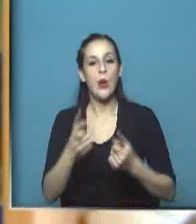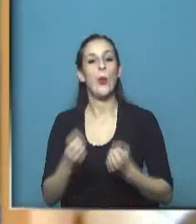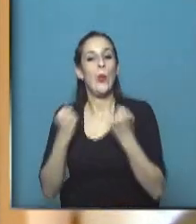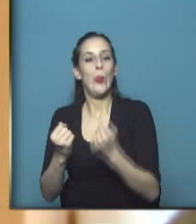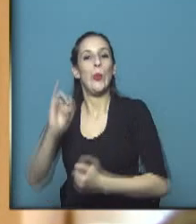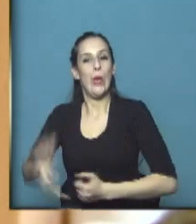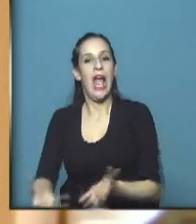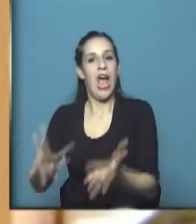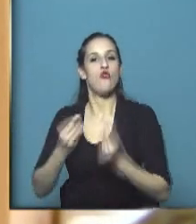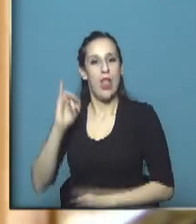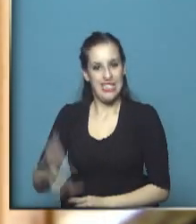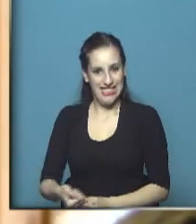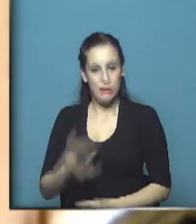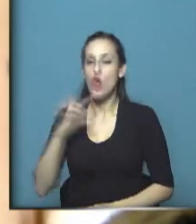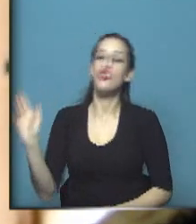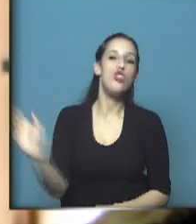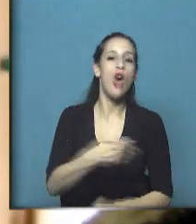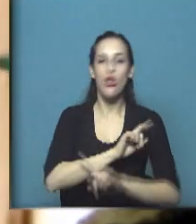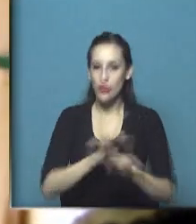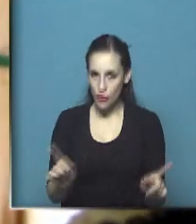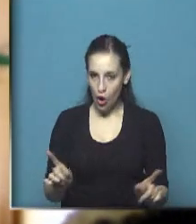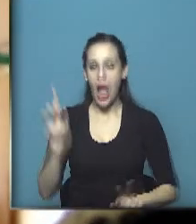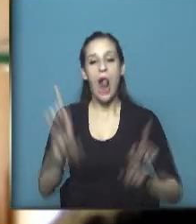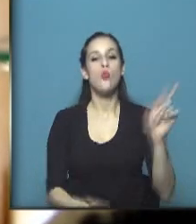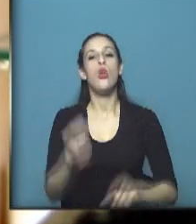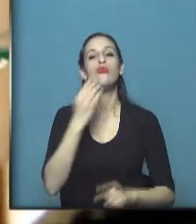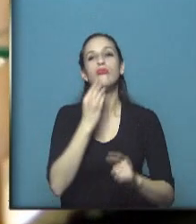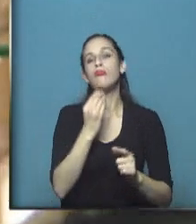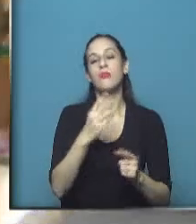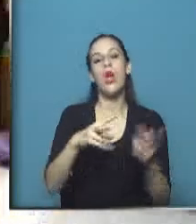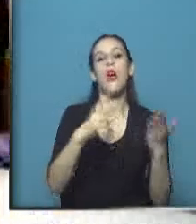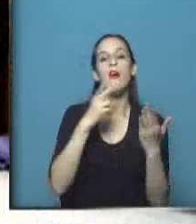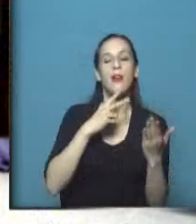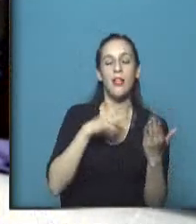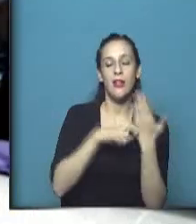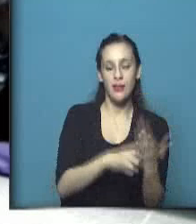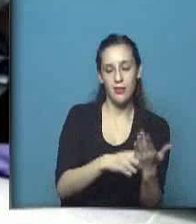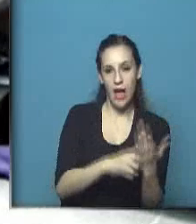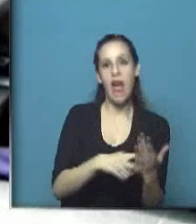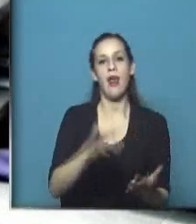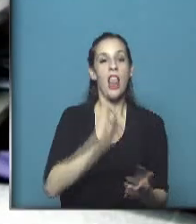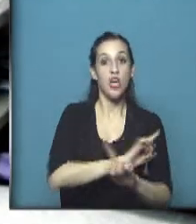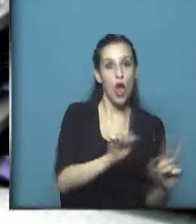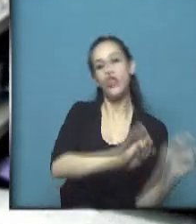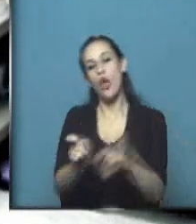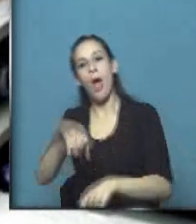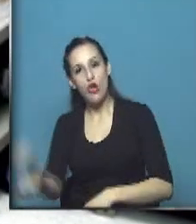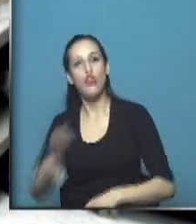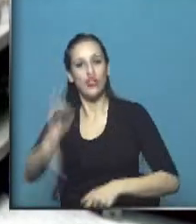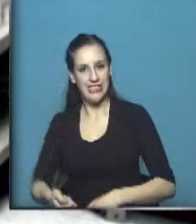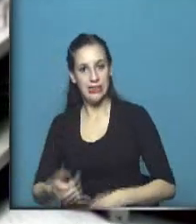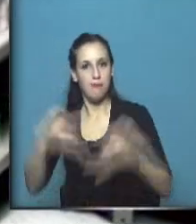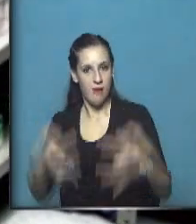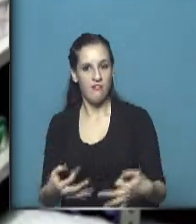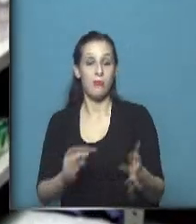no todos, porque hay gente que lo sabe muy bien suplir o tiene, claro, la ayuda de una nutricionista que suple con otras cosas. No todos pueden llegar a tener algunos